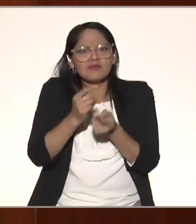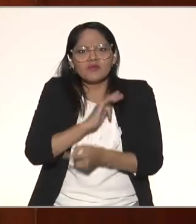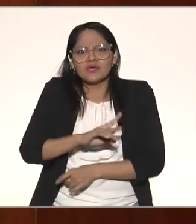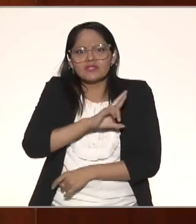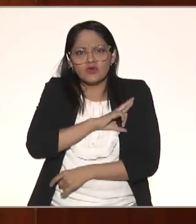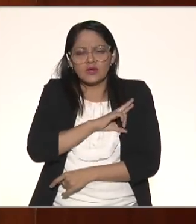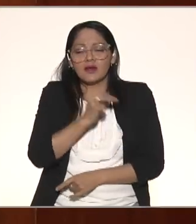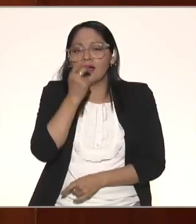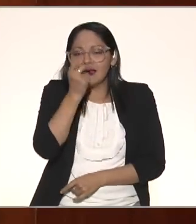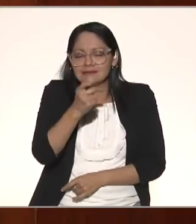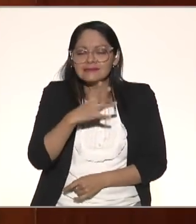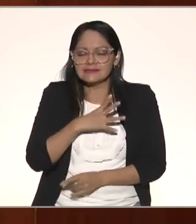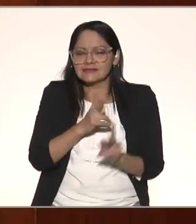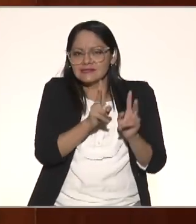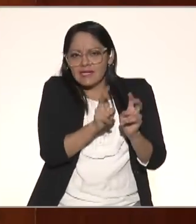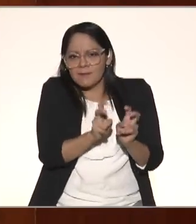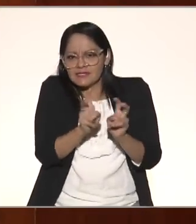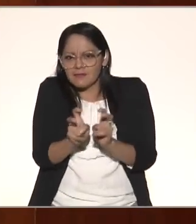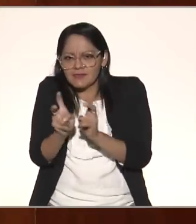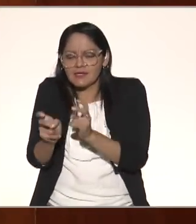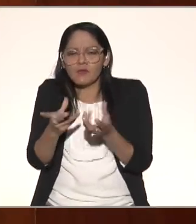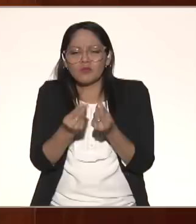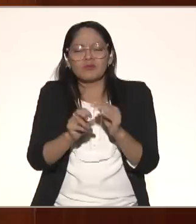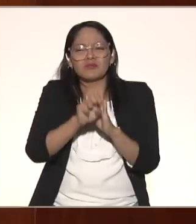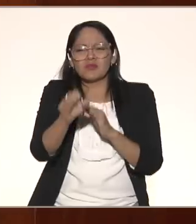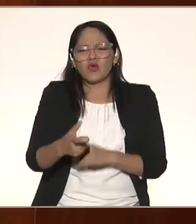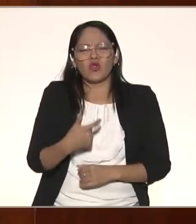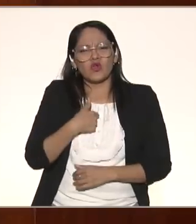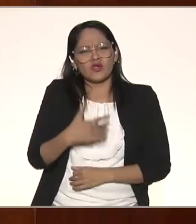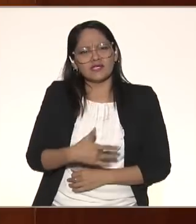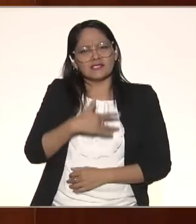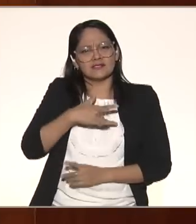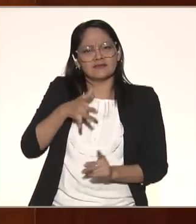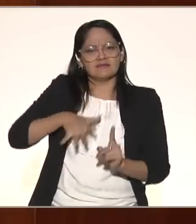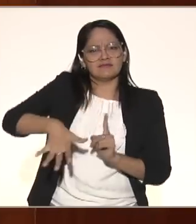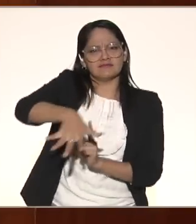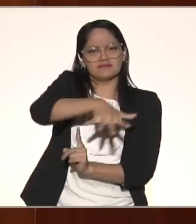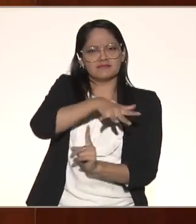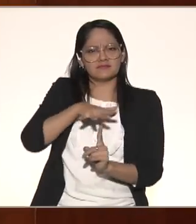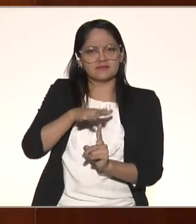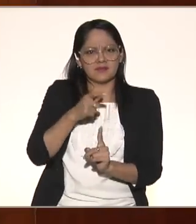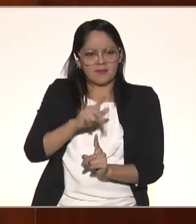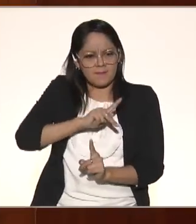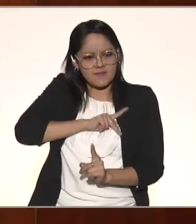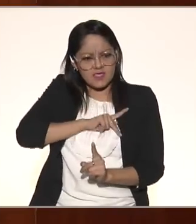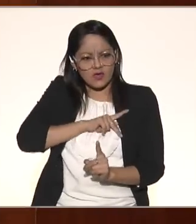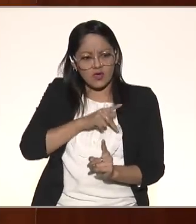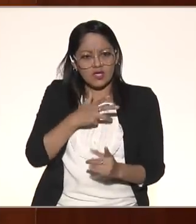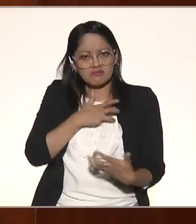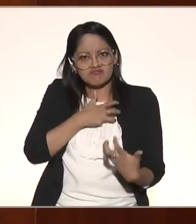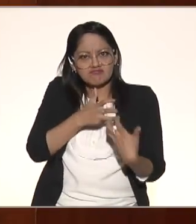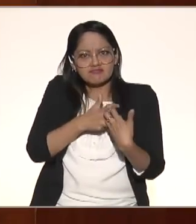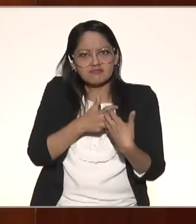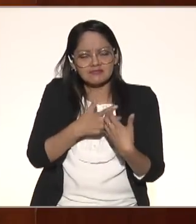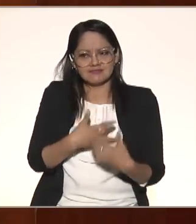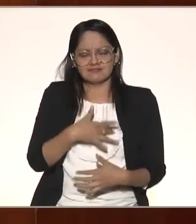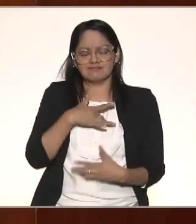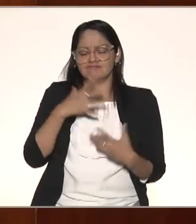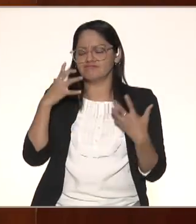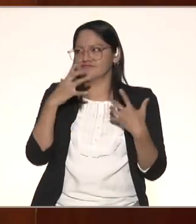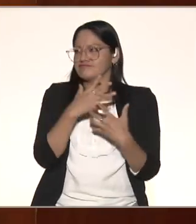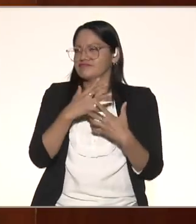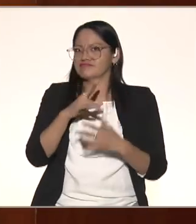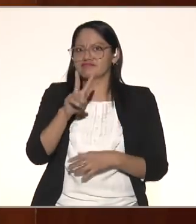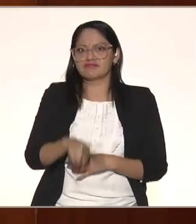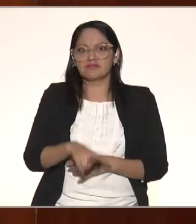muchísimas aristas. Si yo me coloco en un contexto que no es el mío, me voy a sentir frustrado.